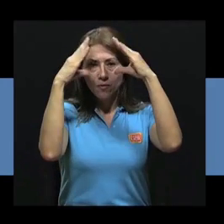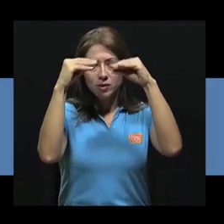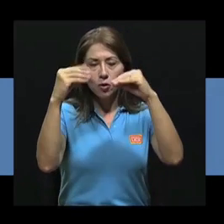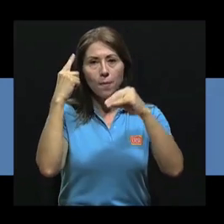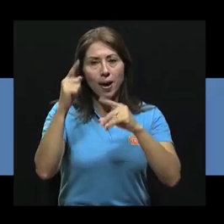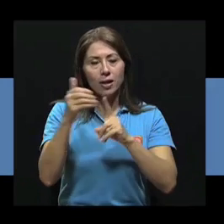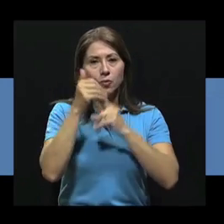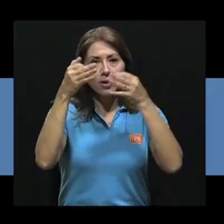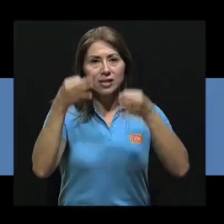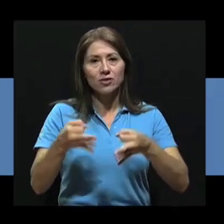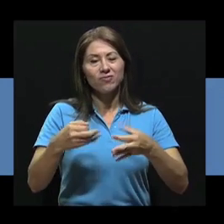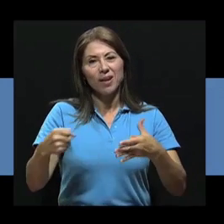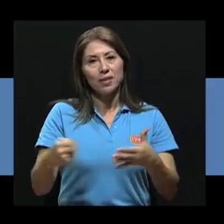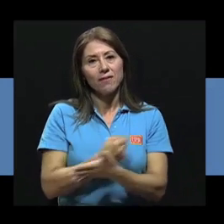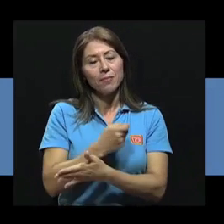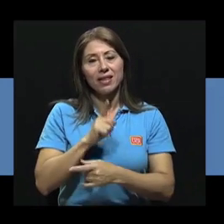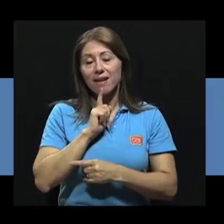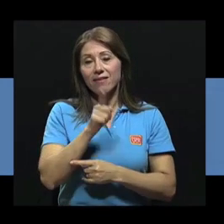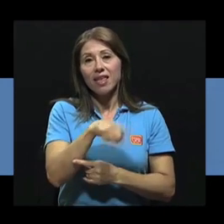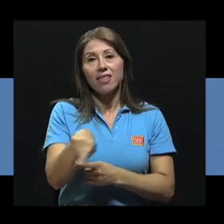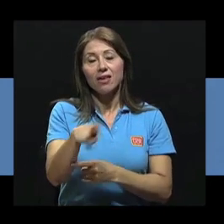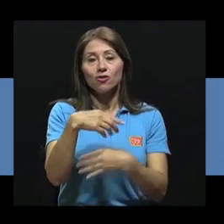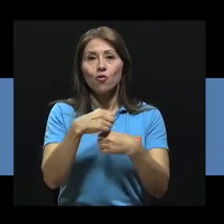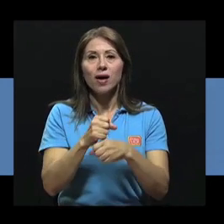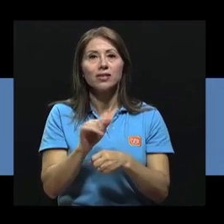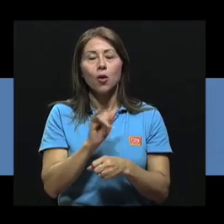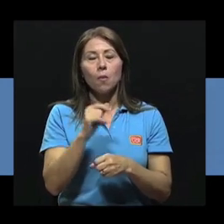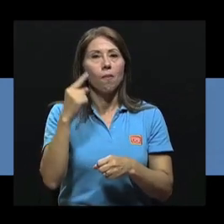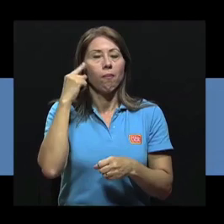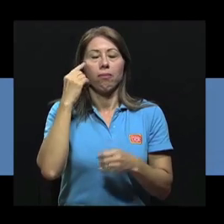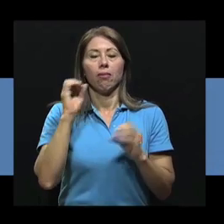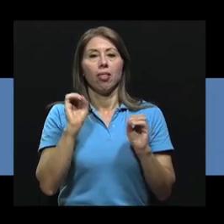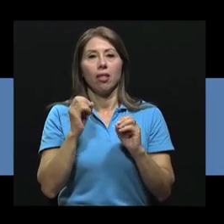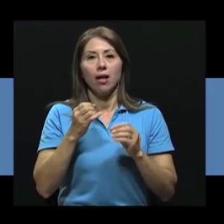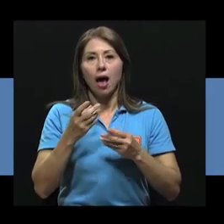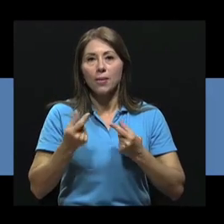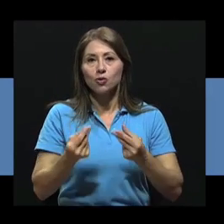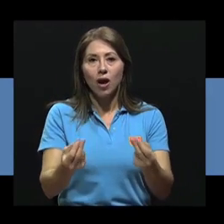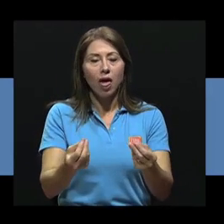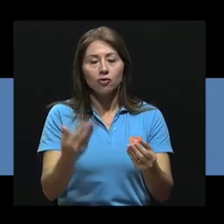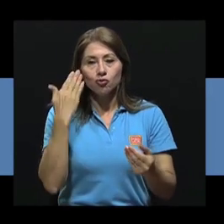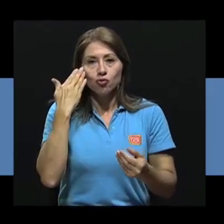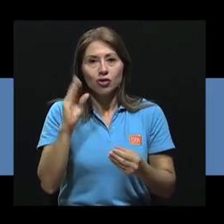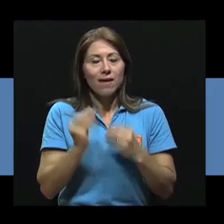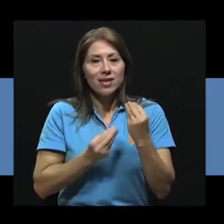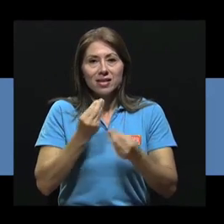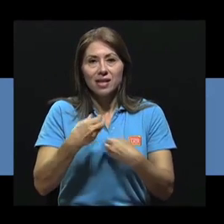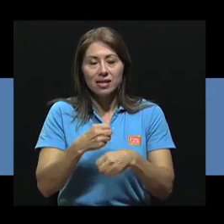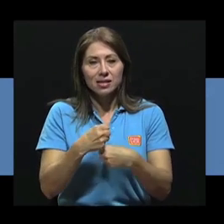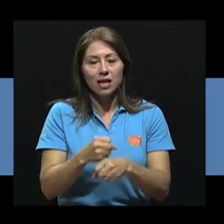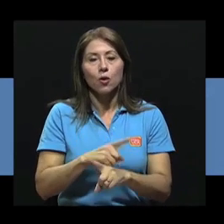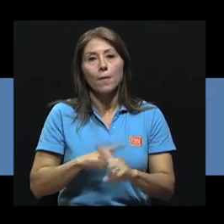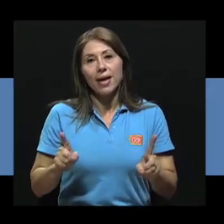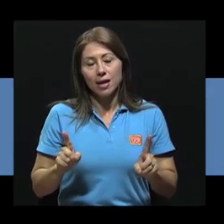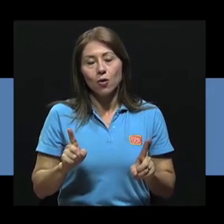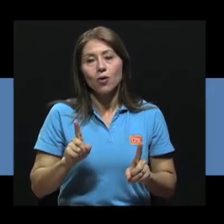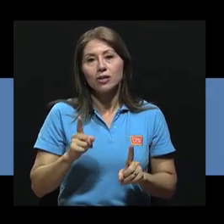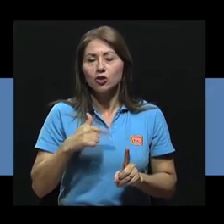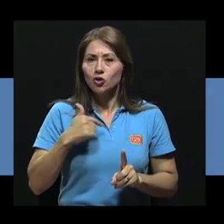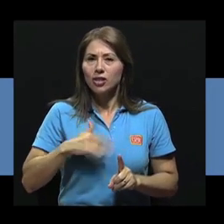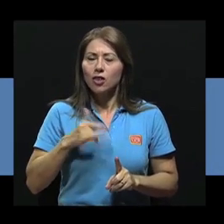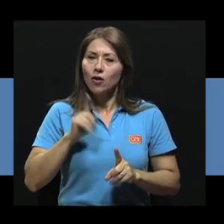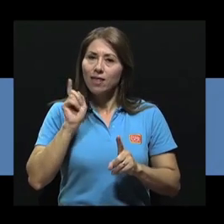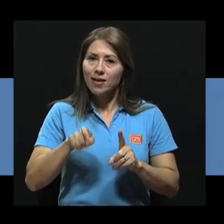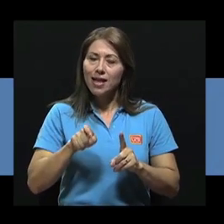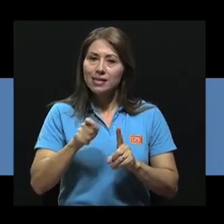decisión. Lamentablemente, la realidad es que la toman como un poco apresurados, tal vez, o sin saber siquiera lo que están haciendo,